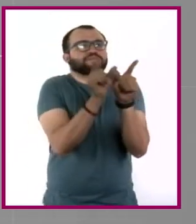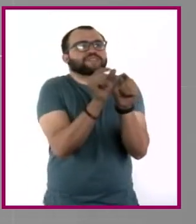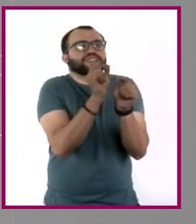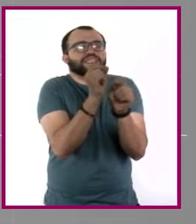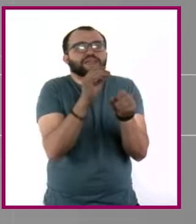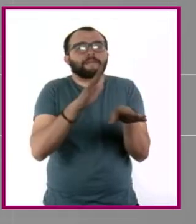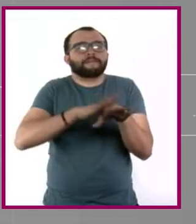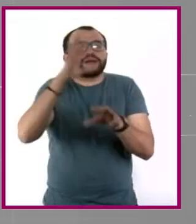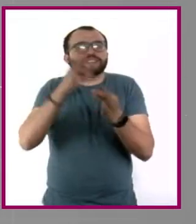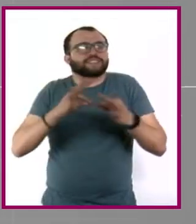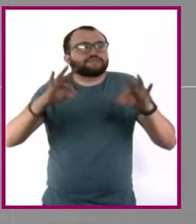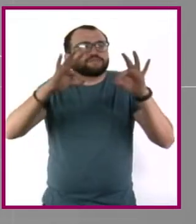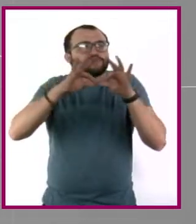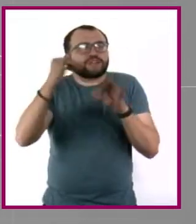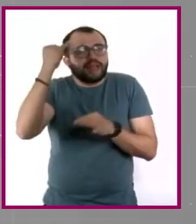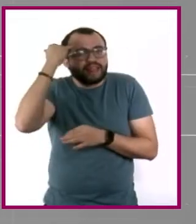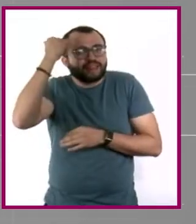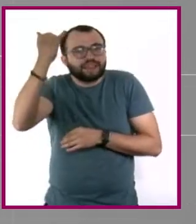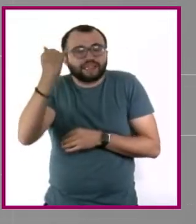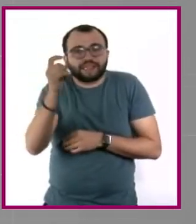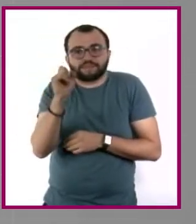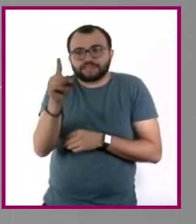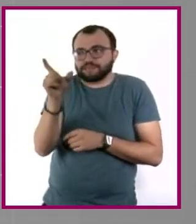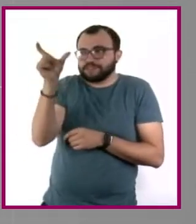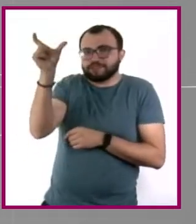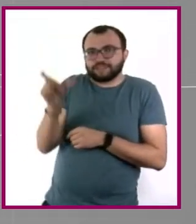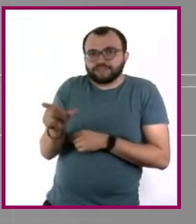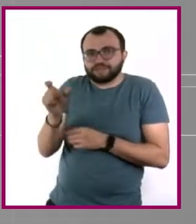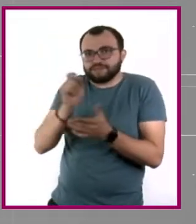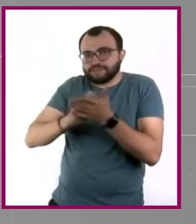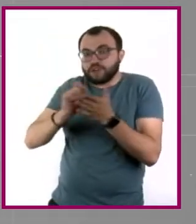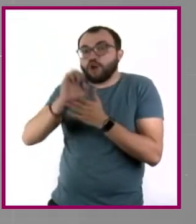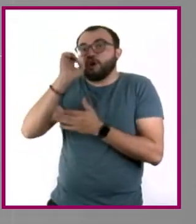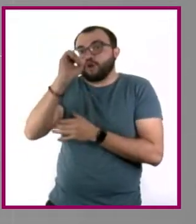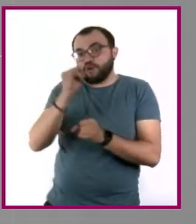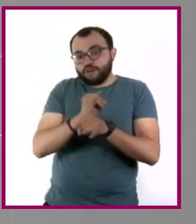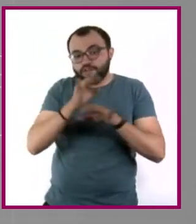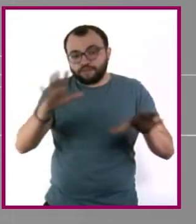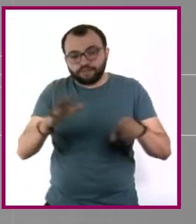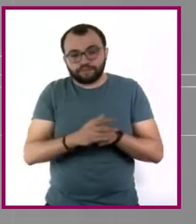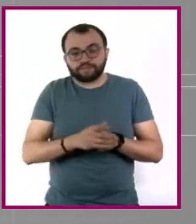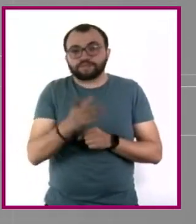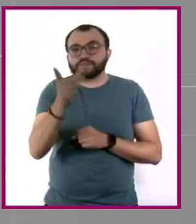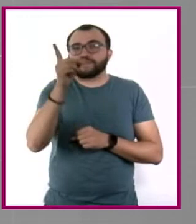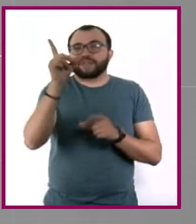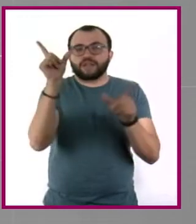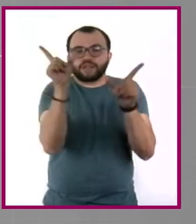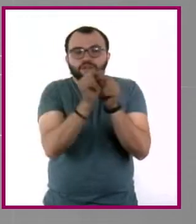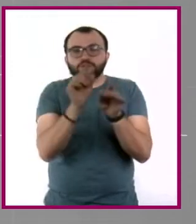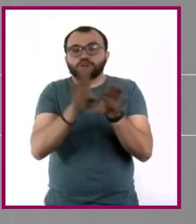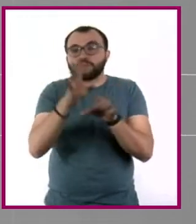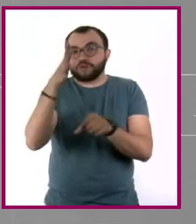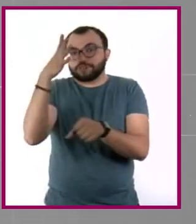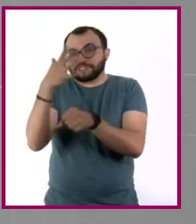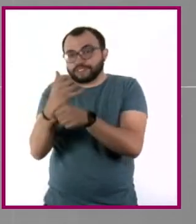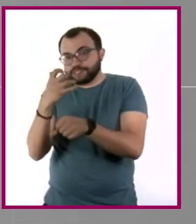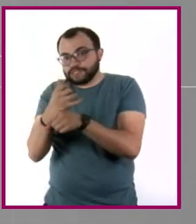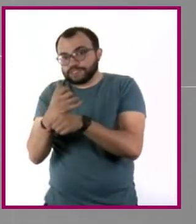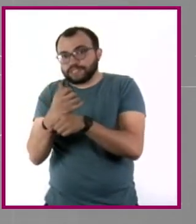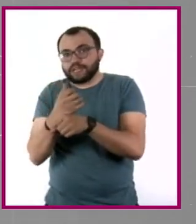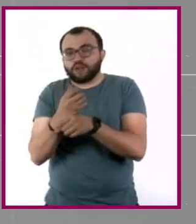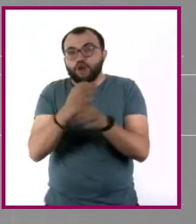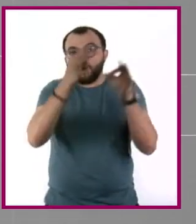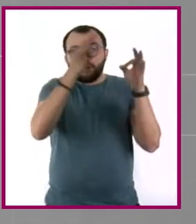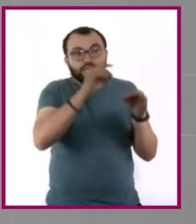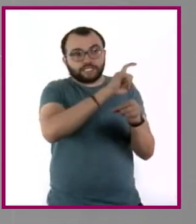texto o información. Principalmente, el resumen tiene la función de compactar en una quinta parte o más la información del texto